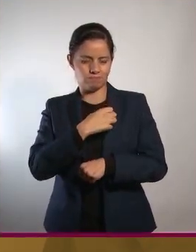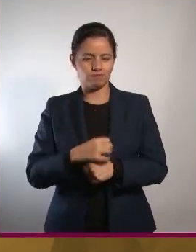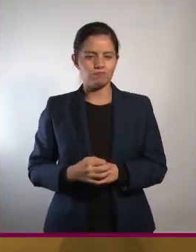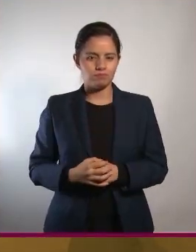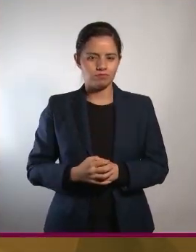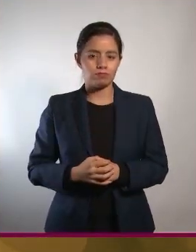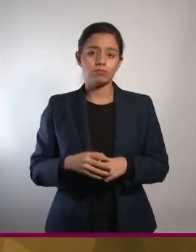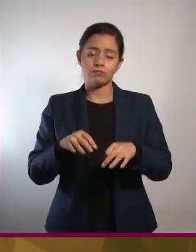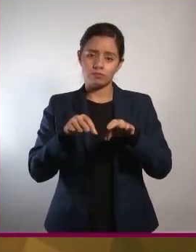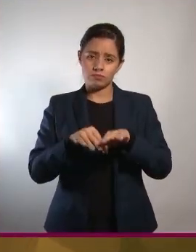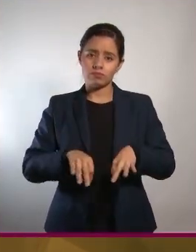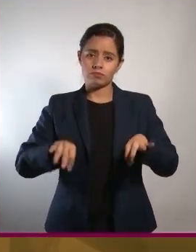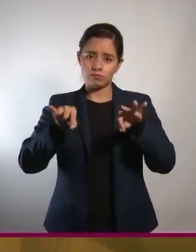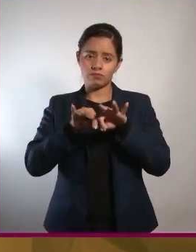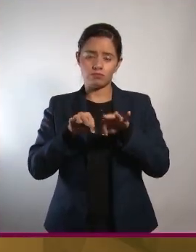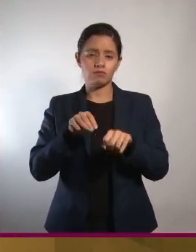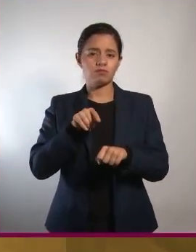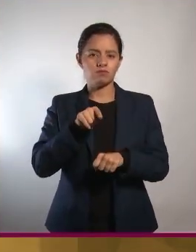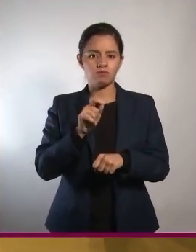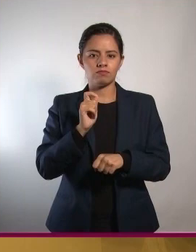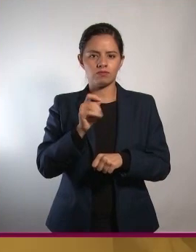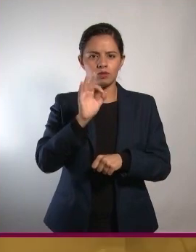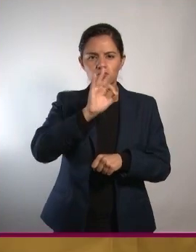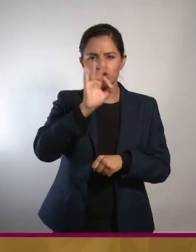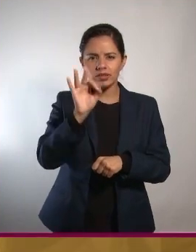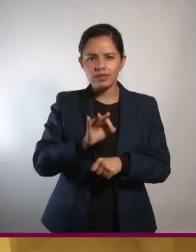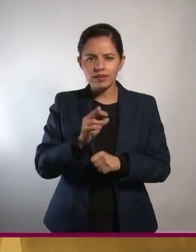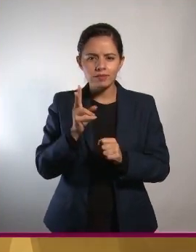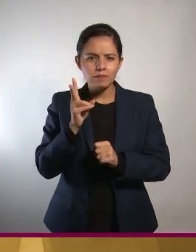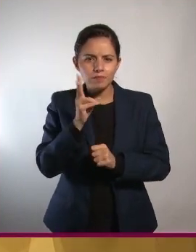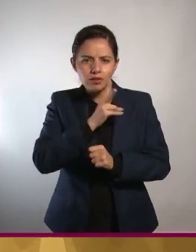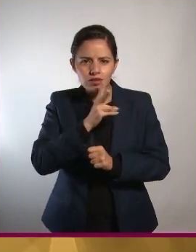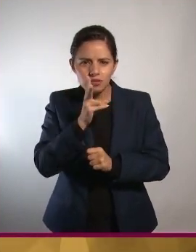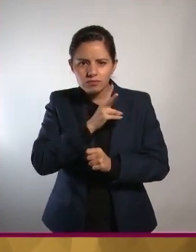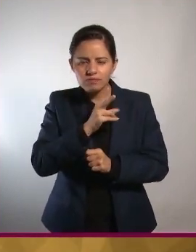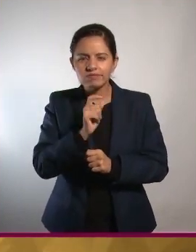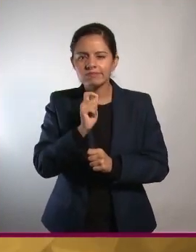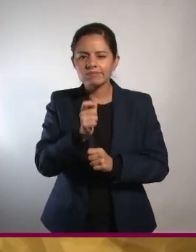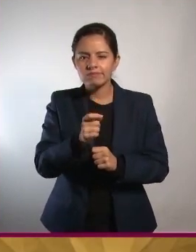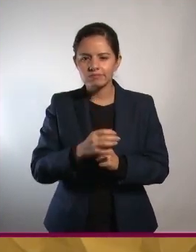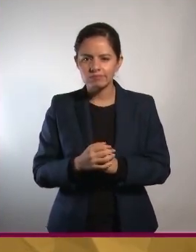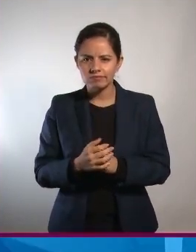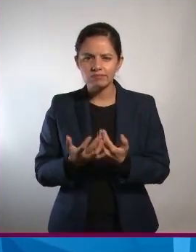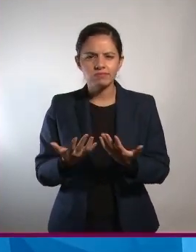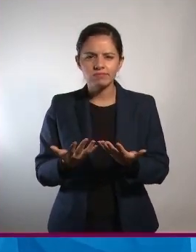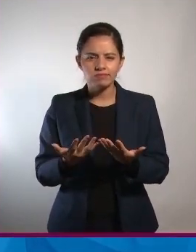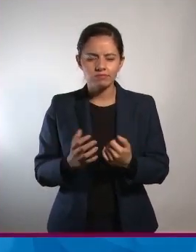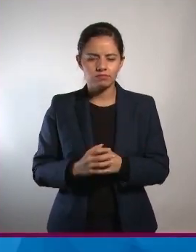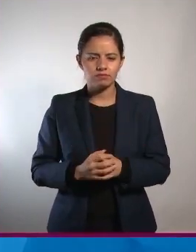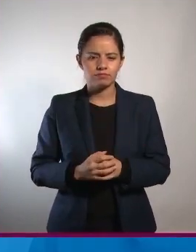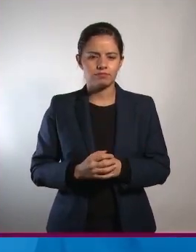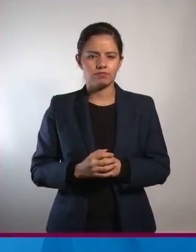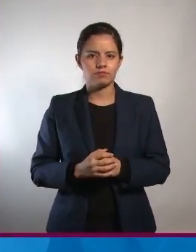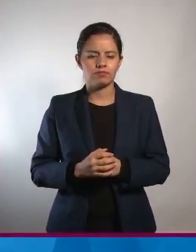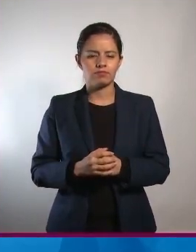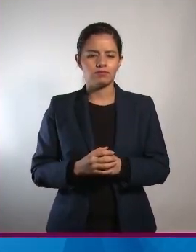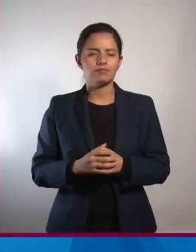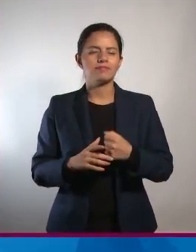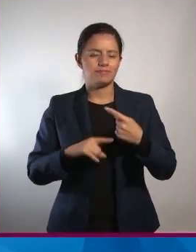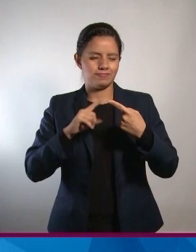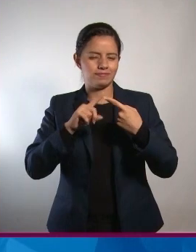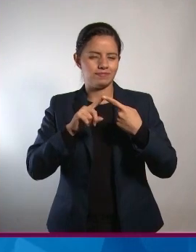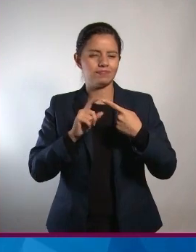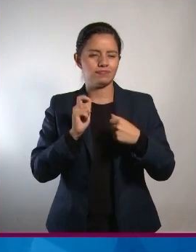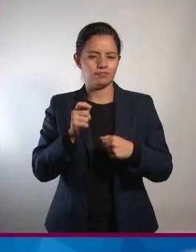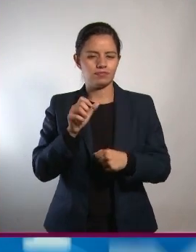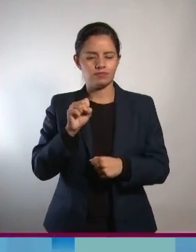Es importante saber qué implica el porcentaje de saturación de oxígeno. ¿Qué es lo que traduce? Primero que nada, la